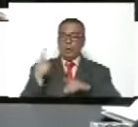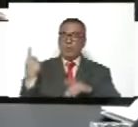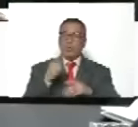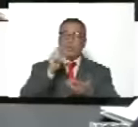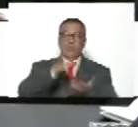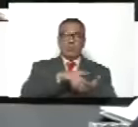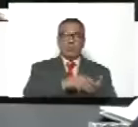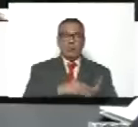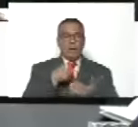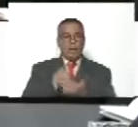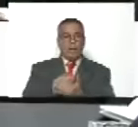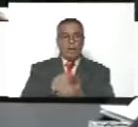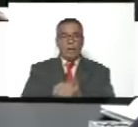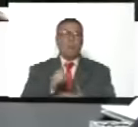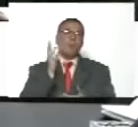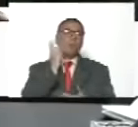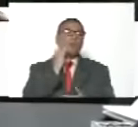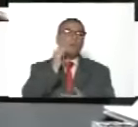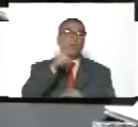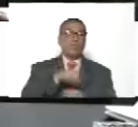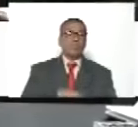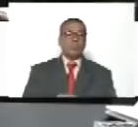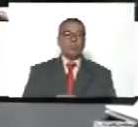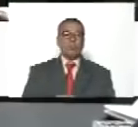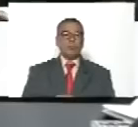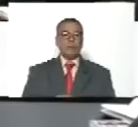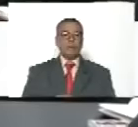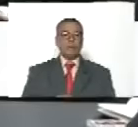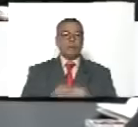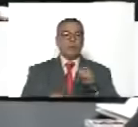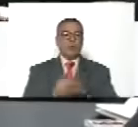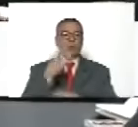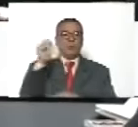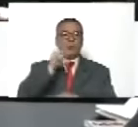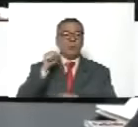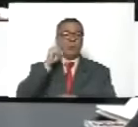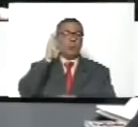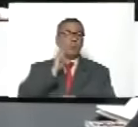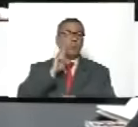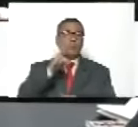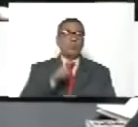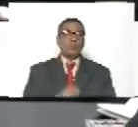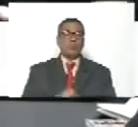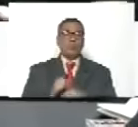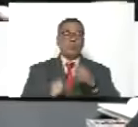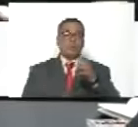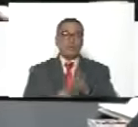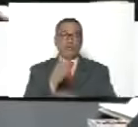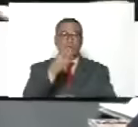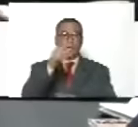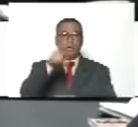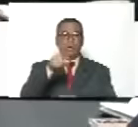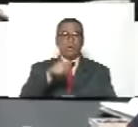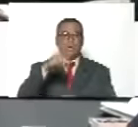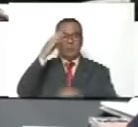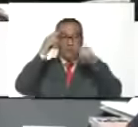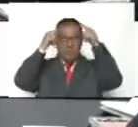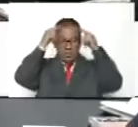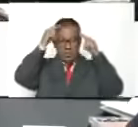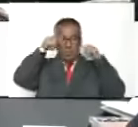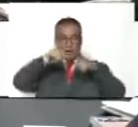participaron reciben financiamiento, por ejemplo, de la Fundación Simón Bolívar, que fue la fundación que creó el comandante